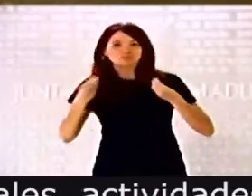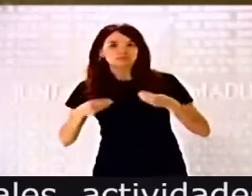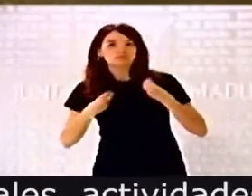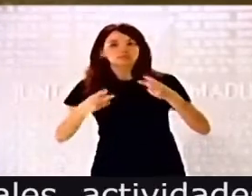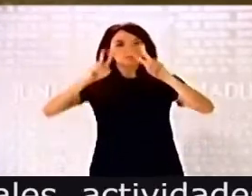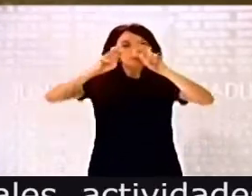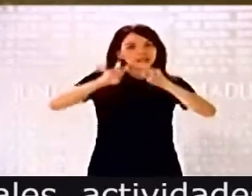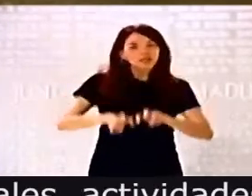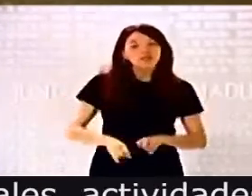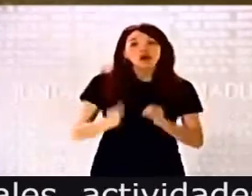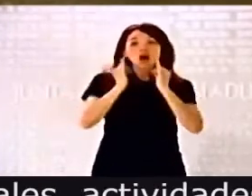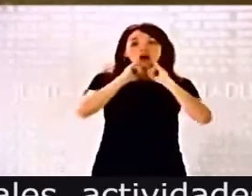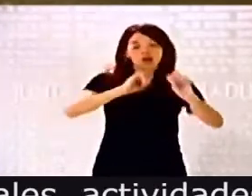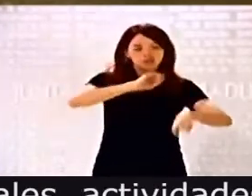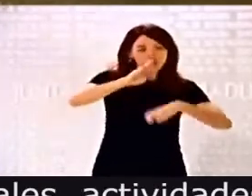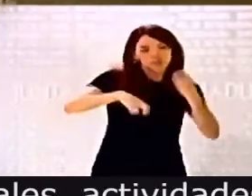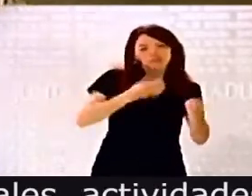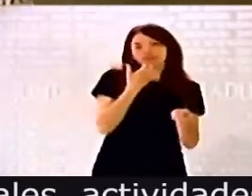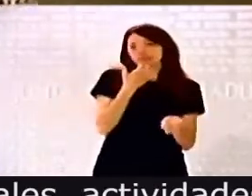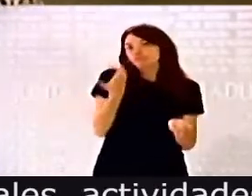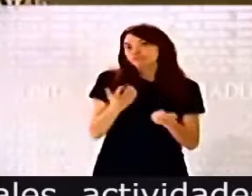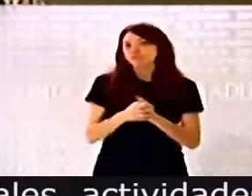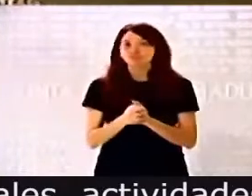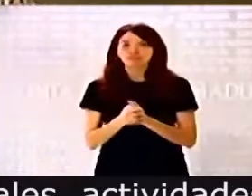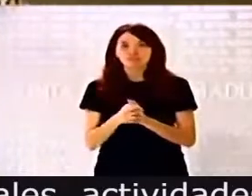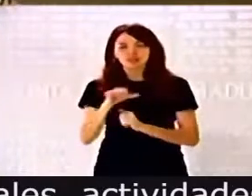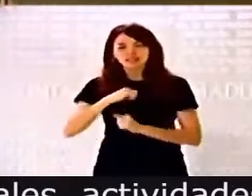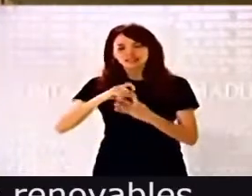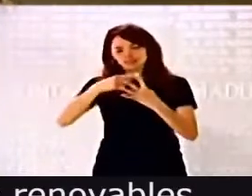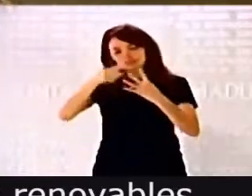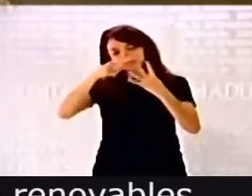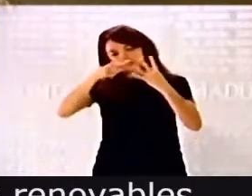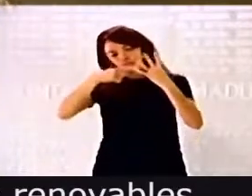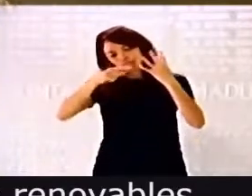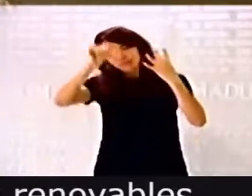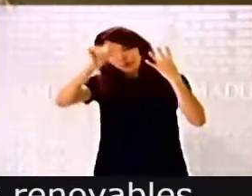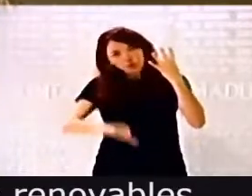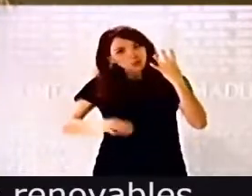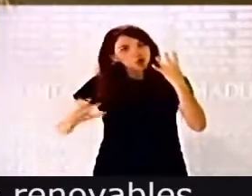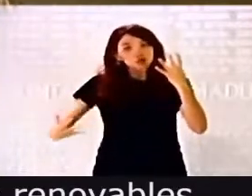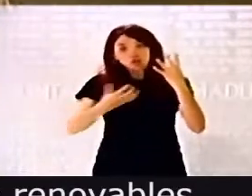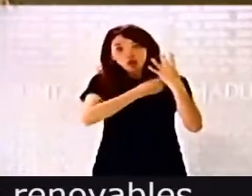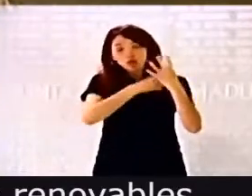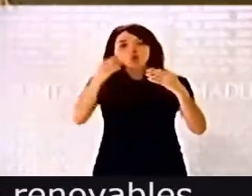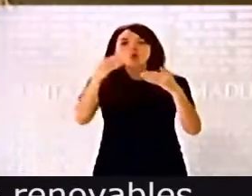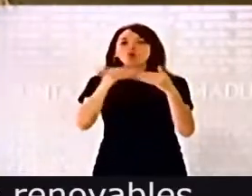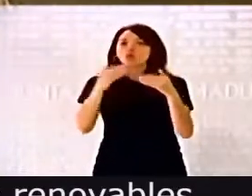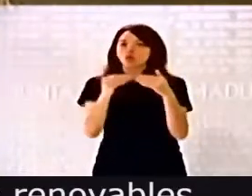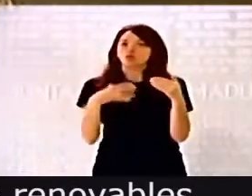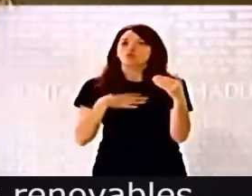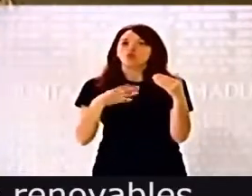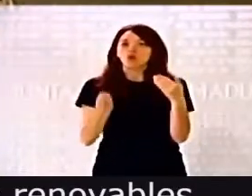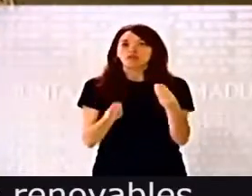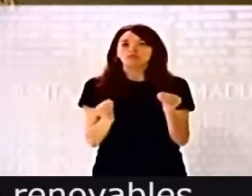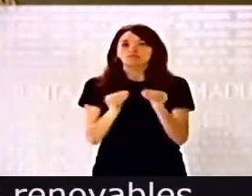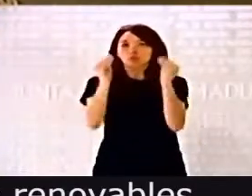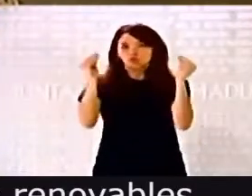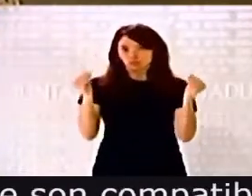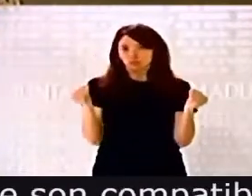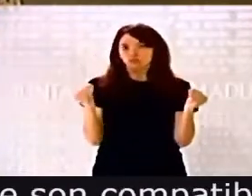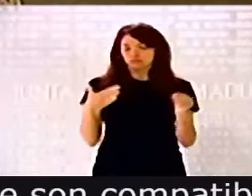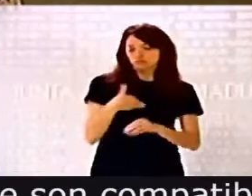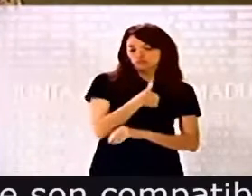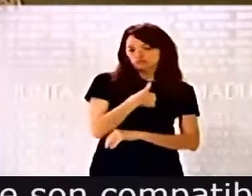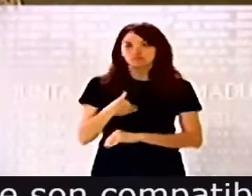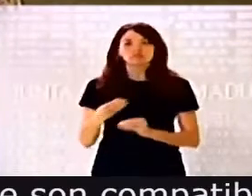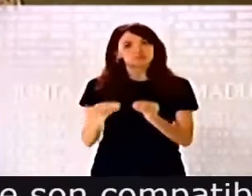energías renovables, residenciales autónomos, todo ello son usos que son compatibles y pueden ser